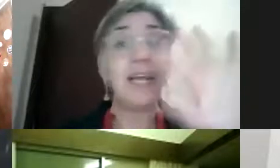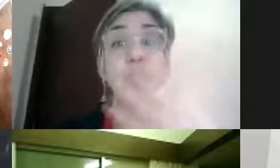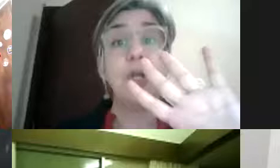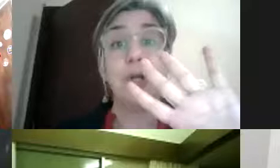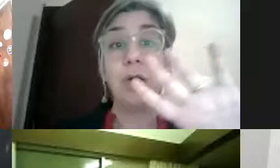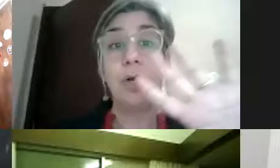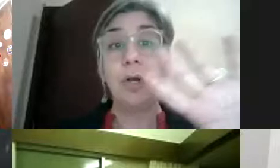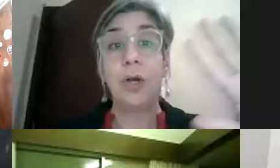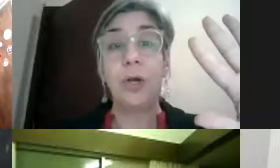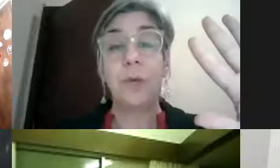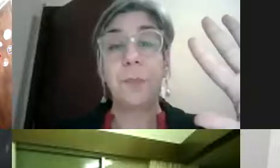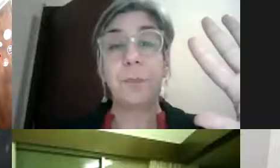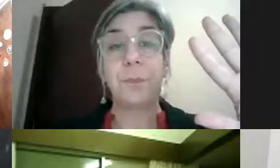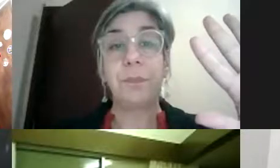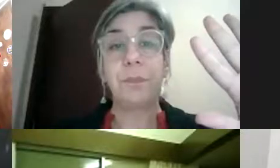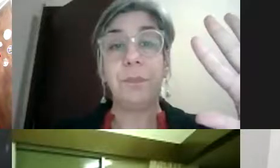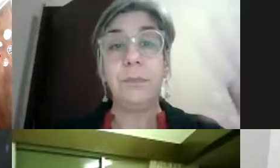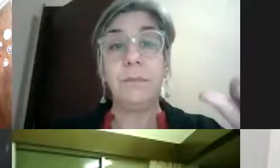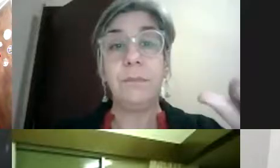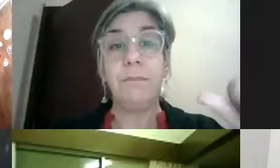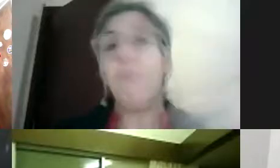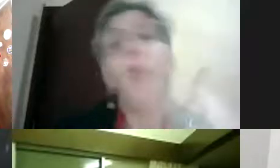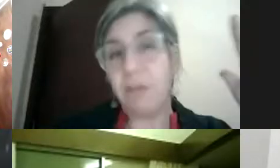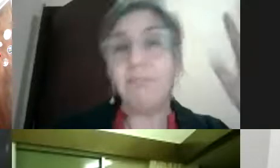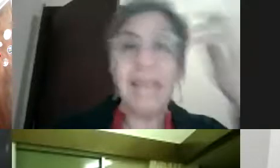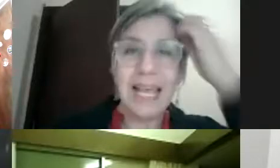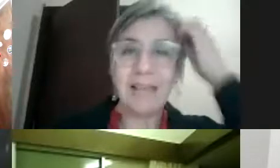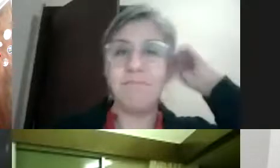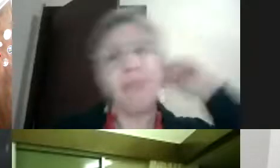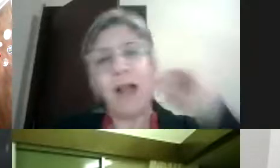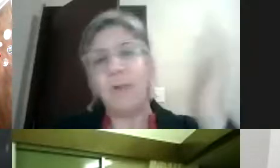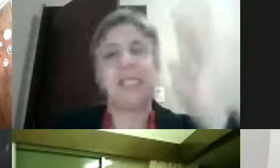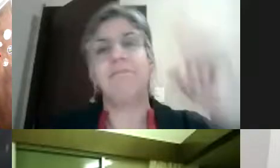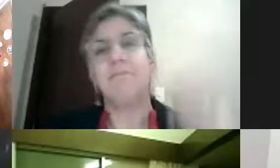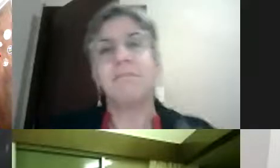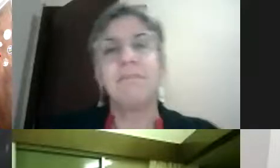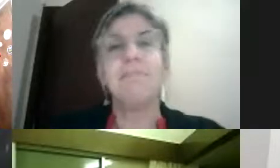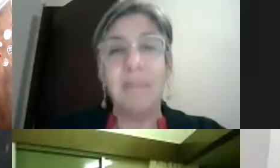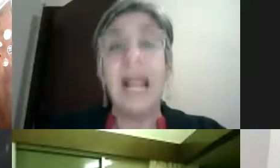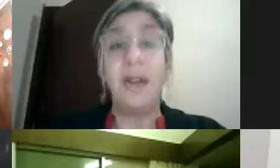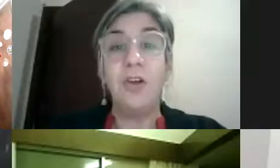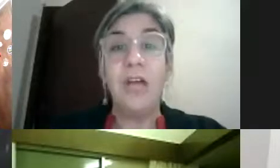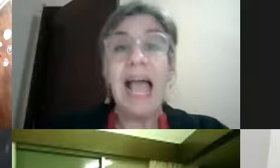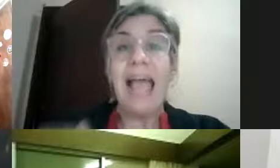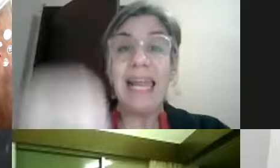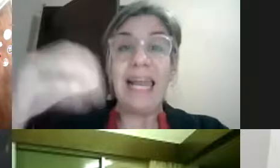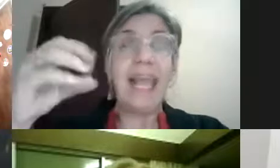hacer la pastilla de emergencia con el método de Yuspe. Bueno, Claro. es algo así.